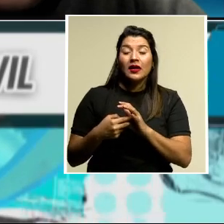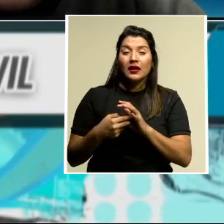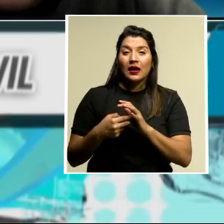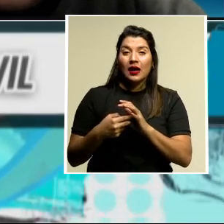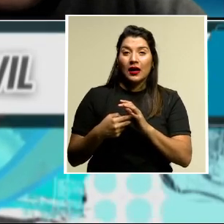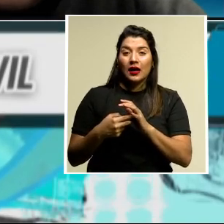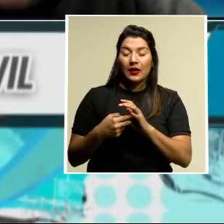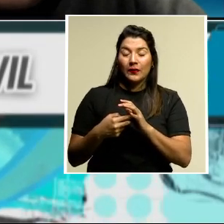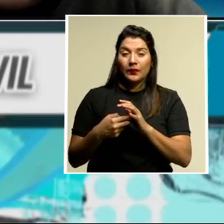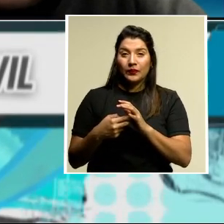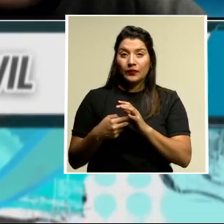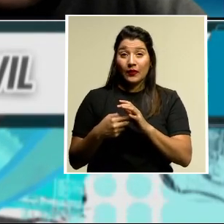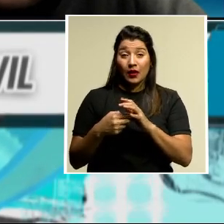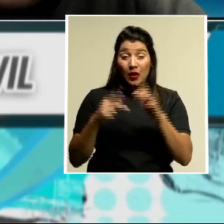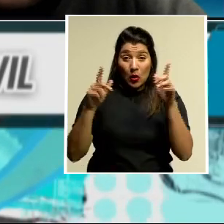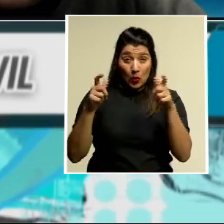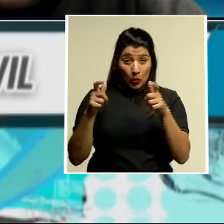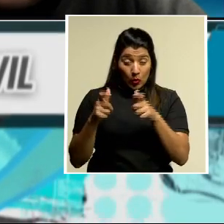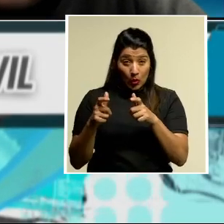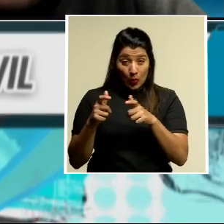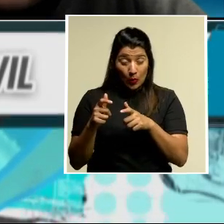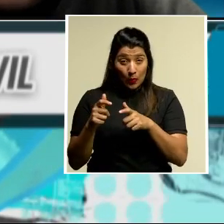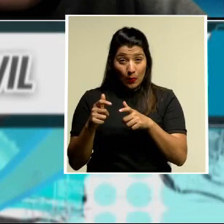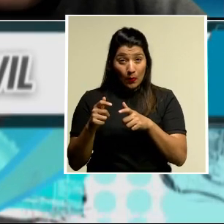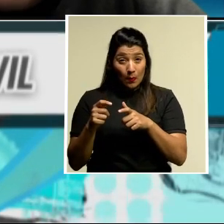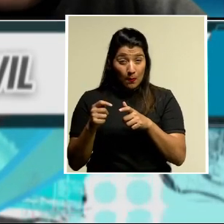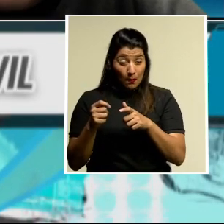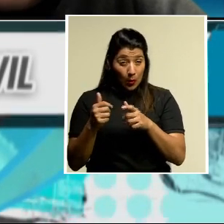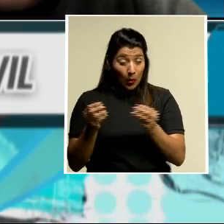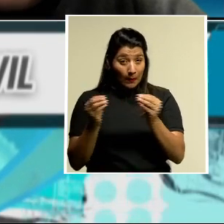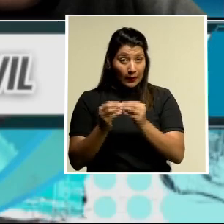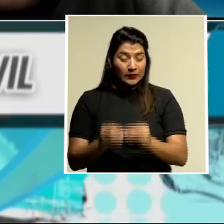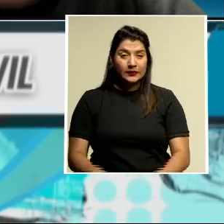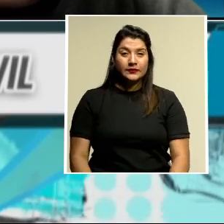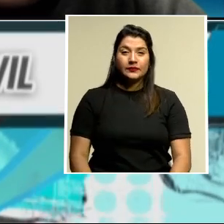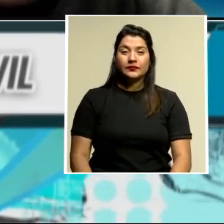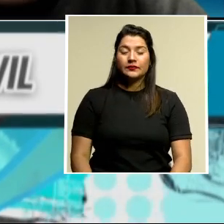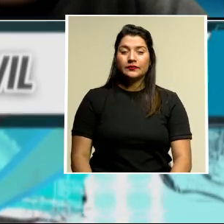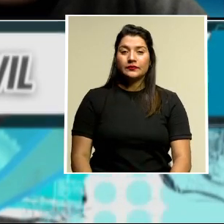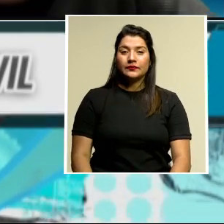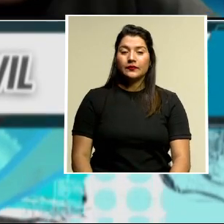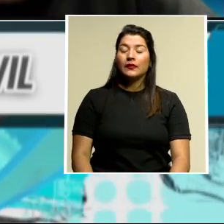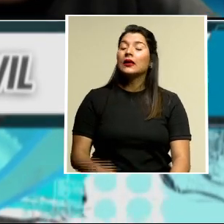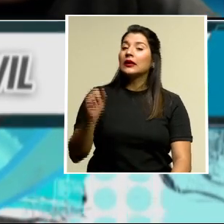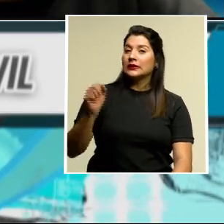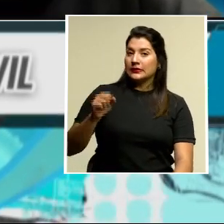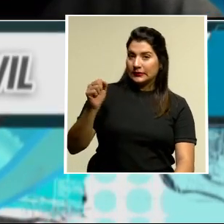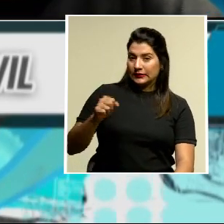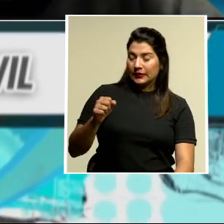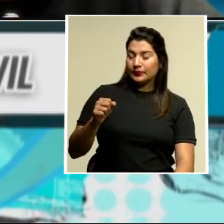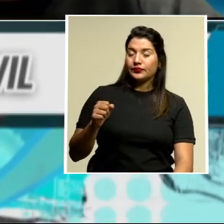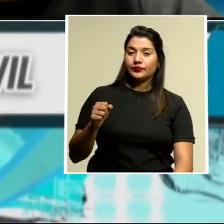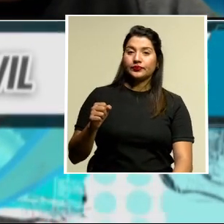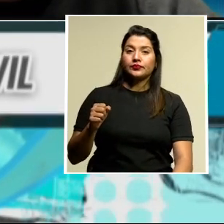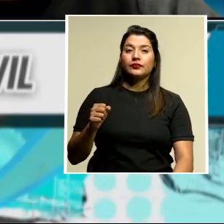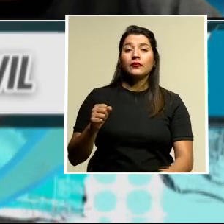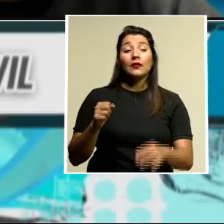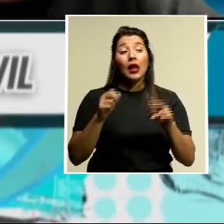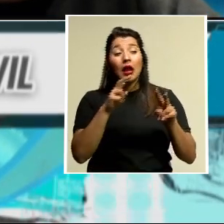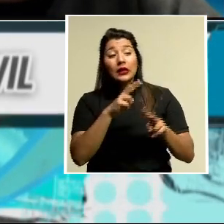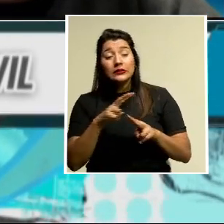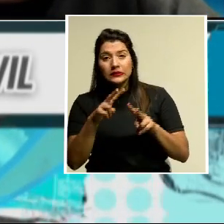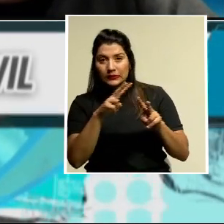desempeñado. Don Wanner, precisamente ustedes durante estos últimos meses han ido viendo de cerca la línea de